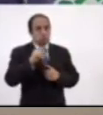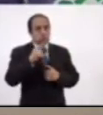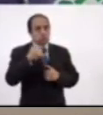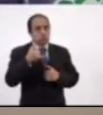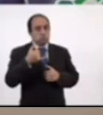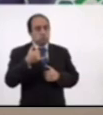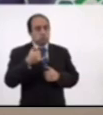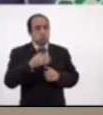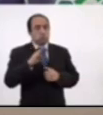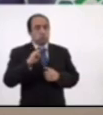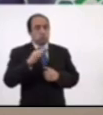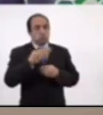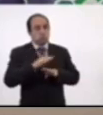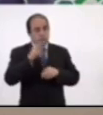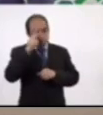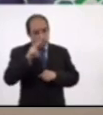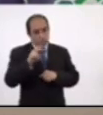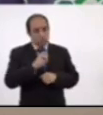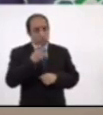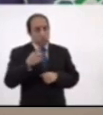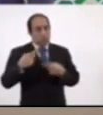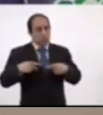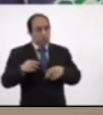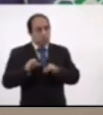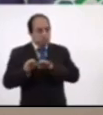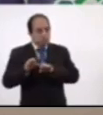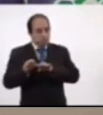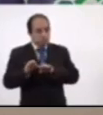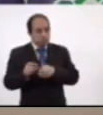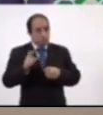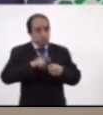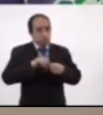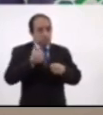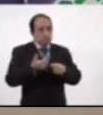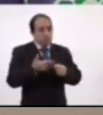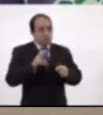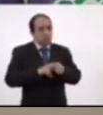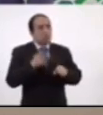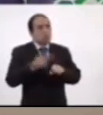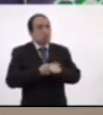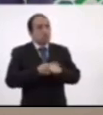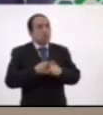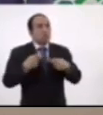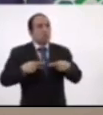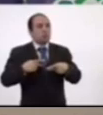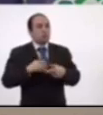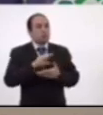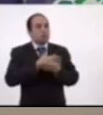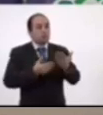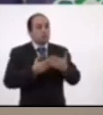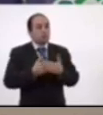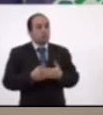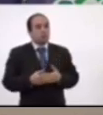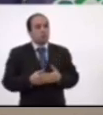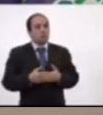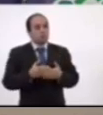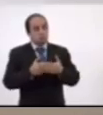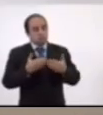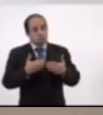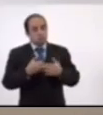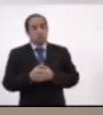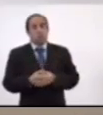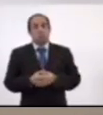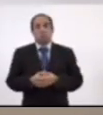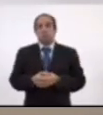ya se va a incorporar a otros hospitales o qué va a pasar con el personal que habían contratado eventualmente en esta unidad. Sí, es